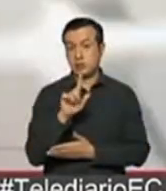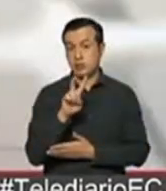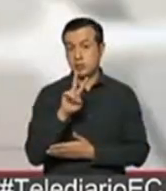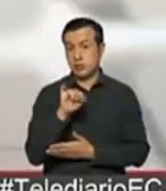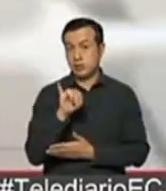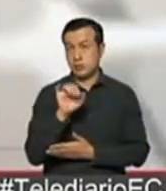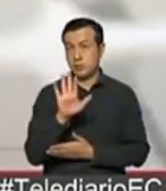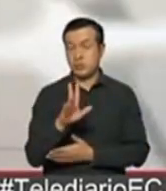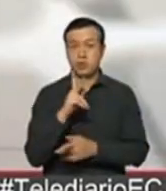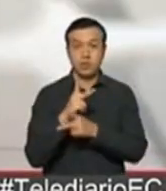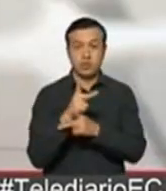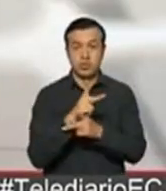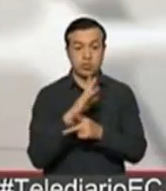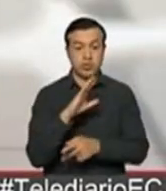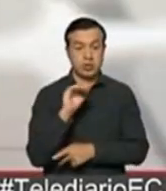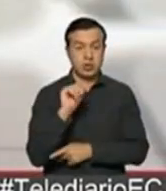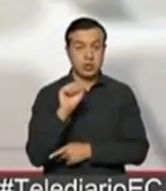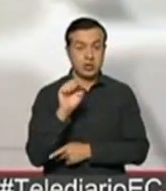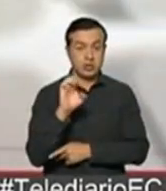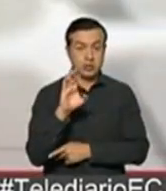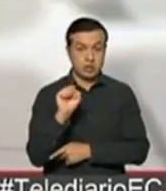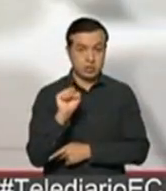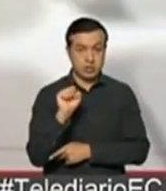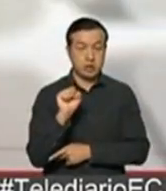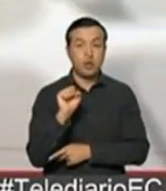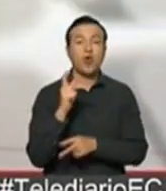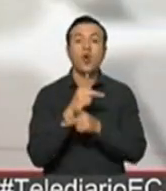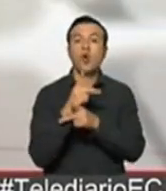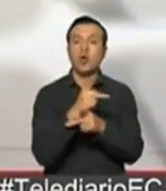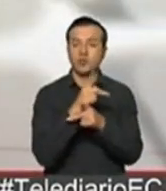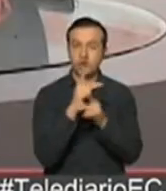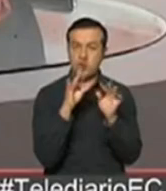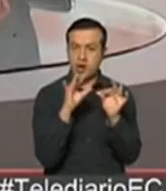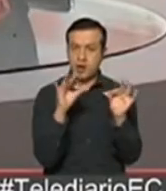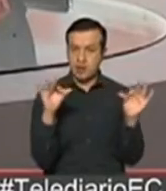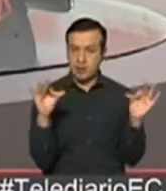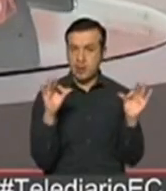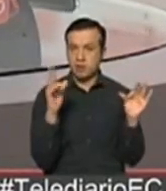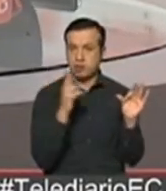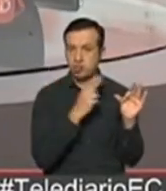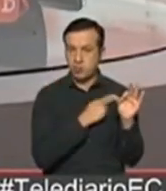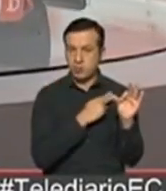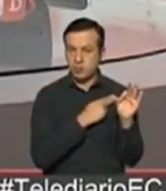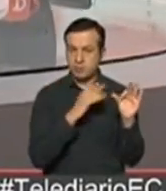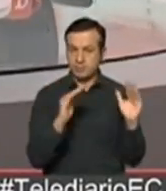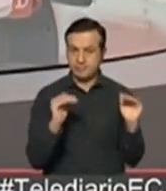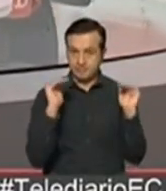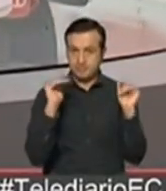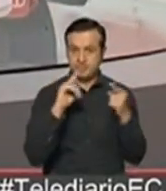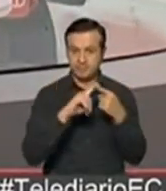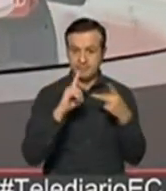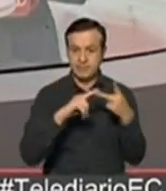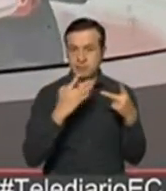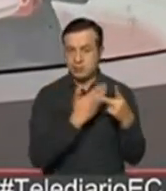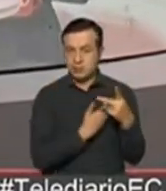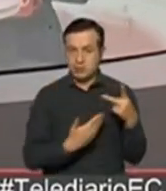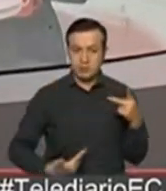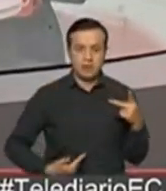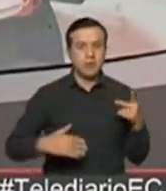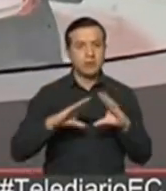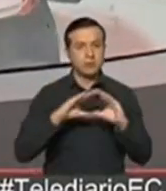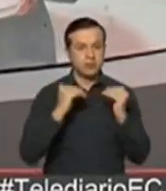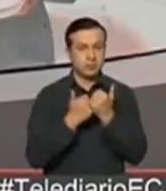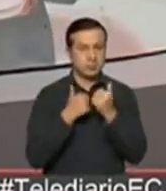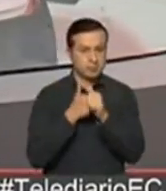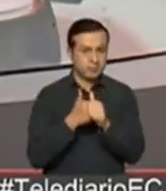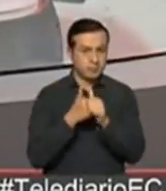consejera del cast es el consejo de aseguramiento de la calidad de la educación superior y además es presidenta de la comisión permanente de